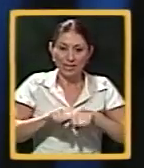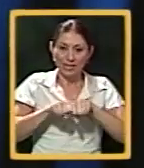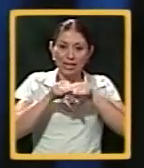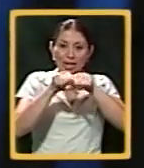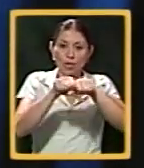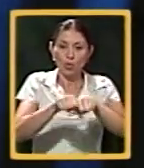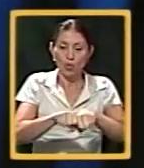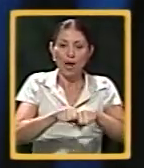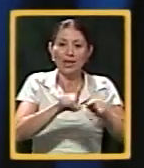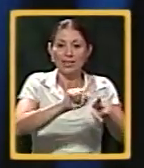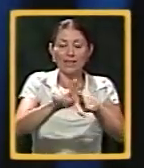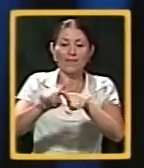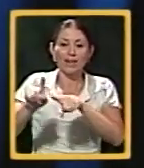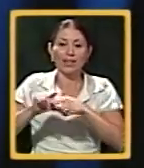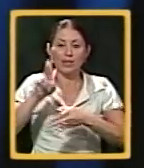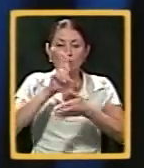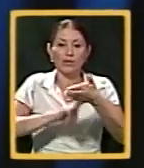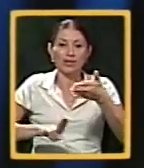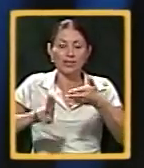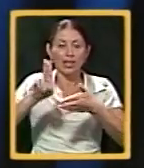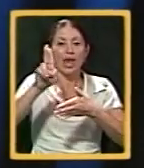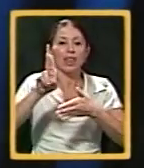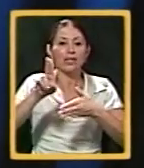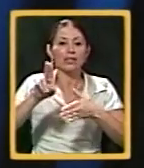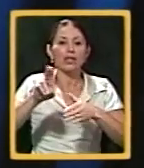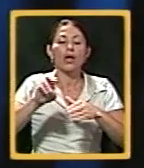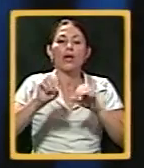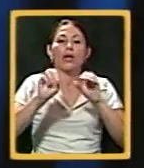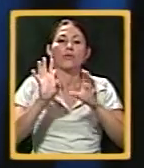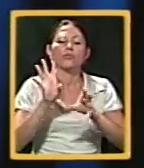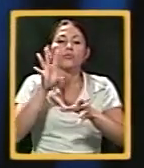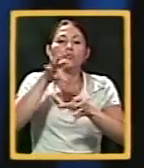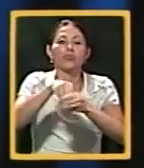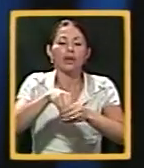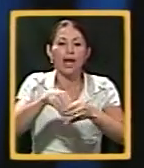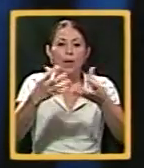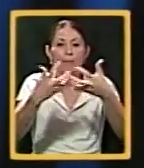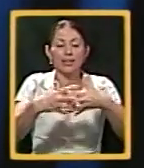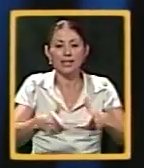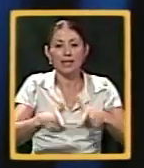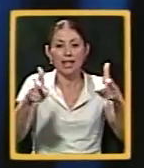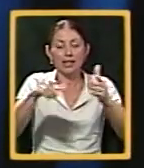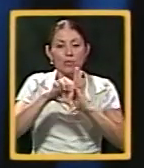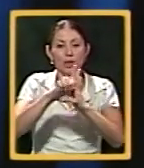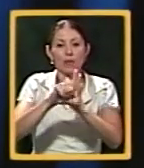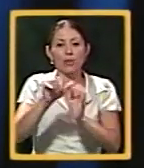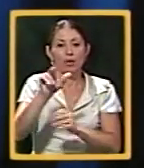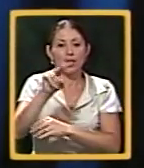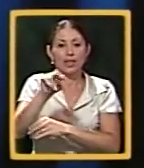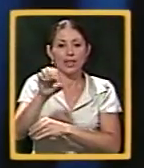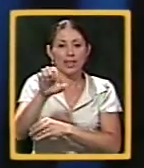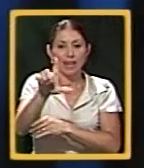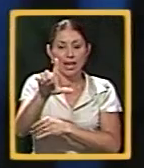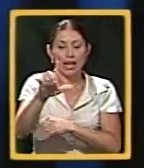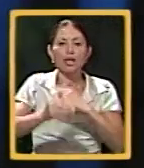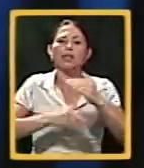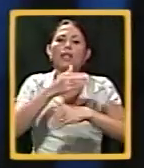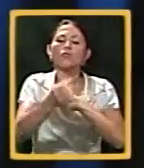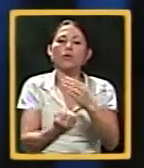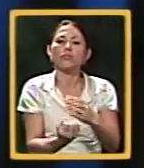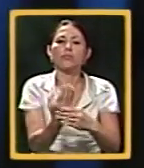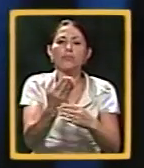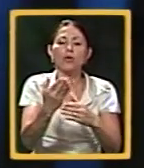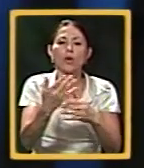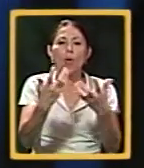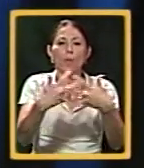fueron a empresas grandes como Intel, luego forman pequeñas compañías que han sido muy